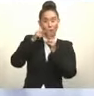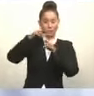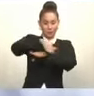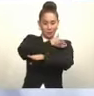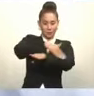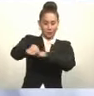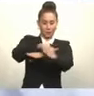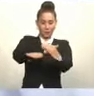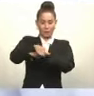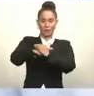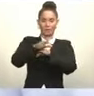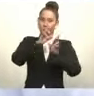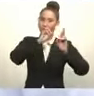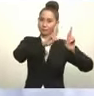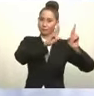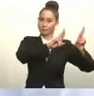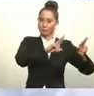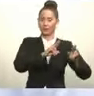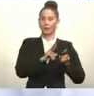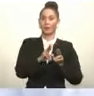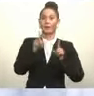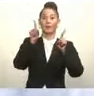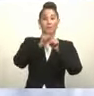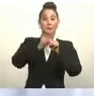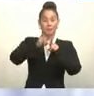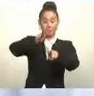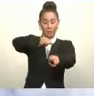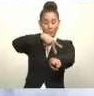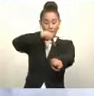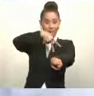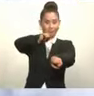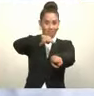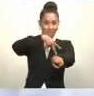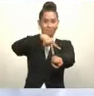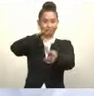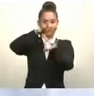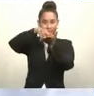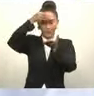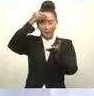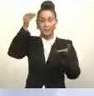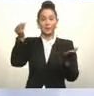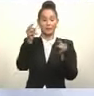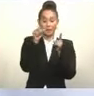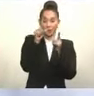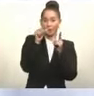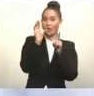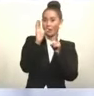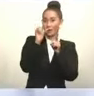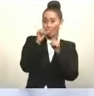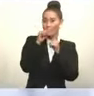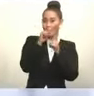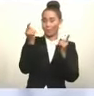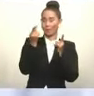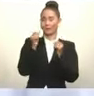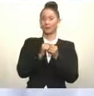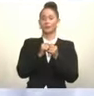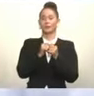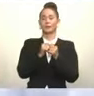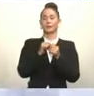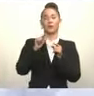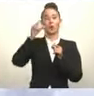la Cátedra Merengue junto a destacados investigadores del merengue como Uchi Lora, como Rafael Chalhú